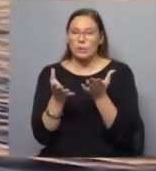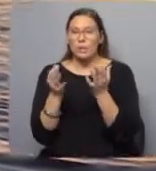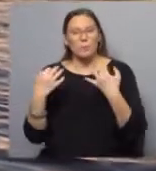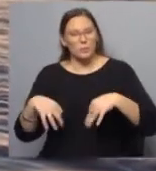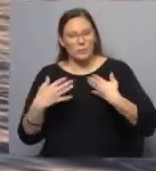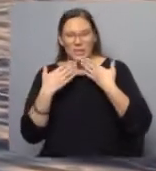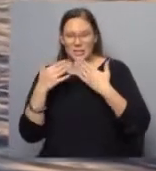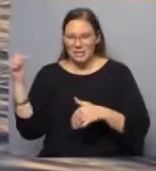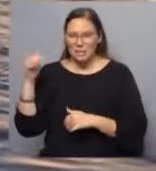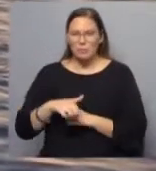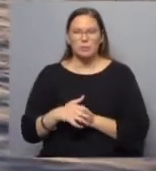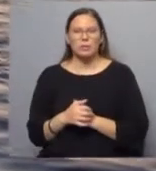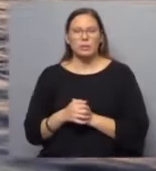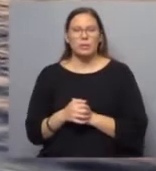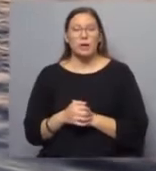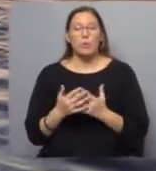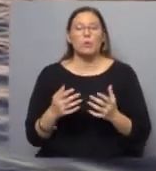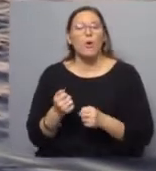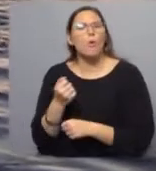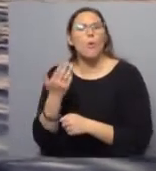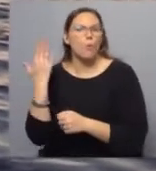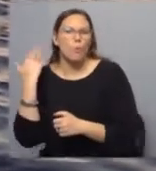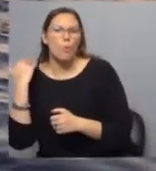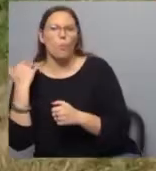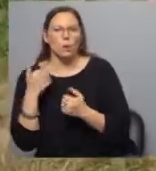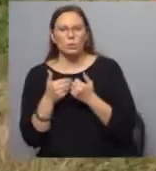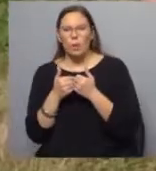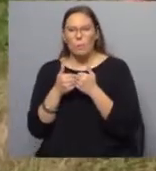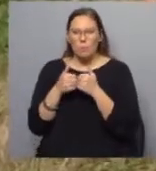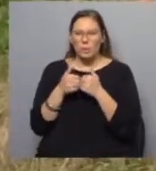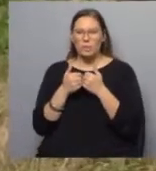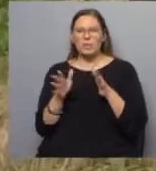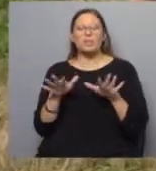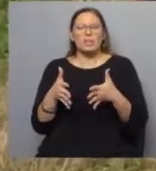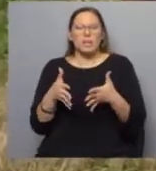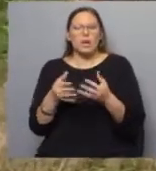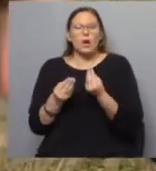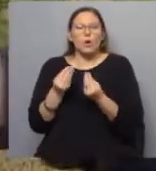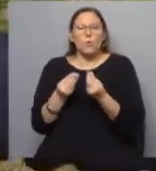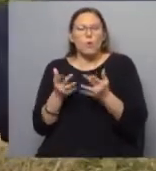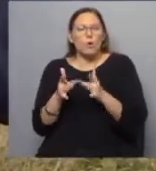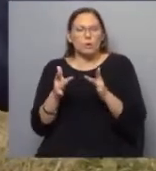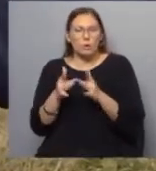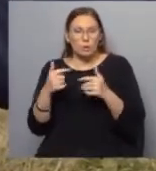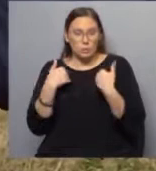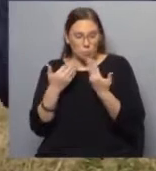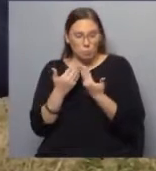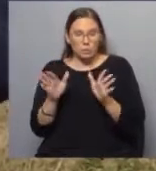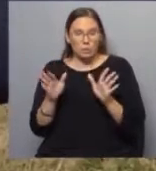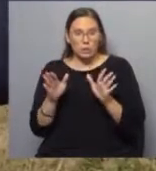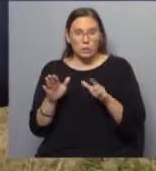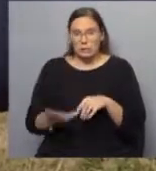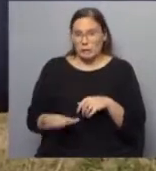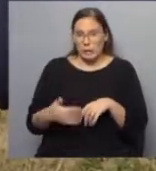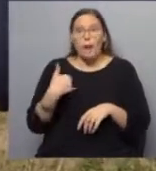bien, muchas gracias por venir. Bueno, ¿hace cuánto que estás en esto? ¿De qué se trata? ¿Cómo te acercaste? Mira, yo empecé, de chica